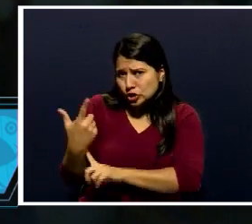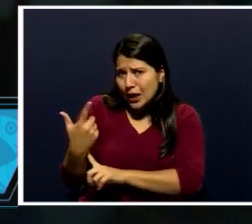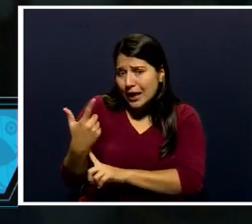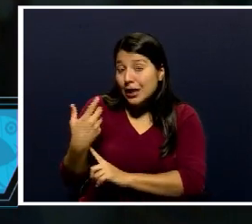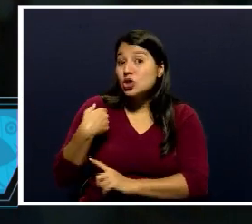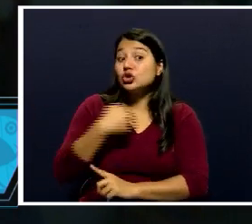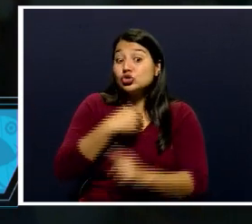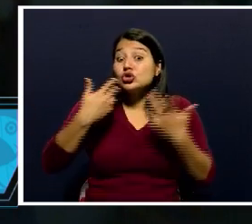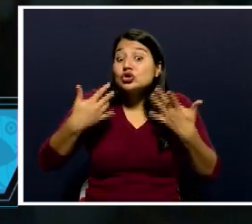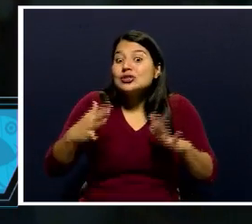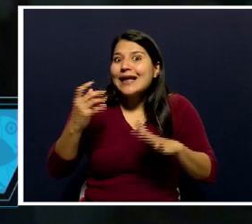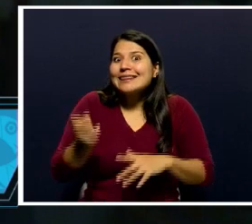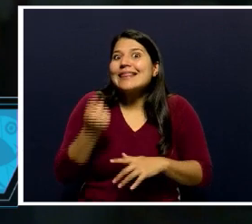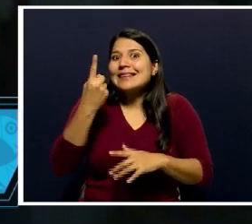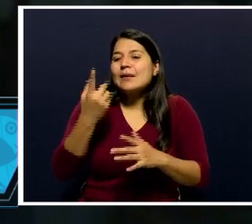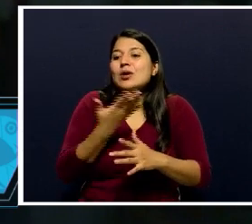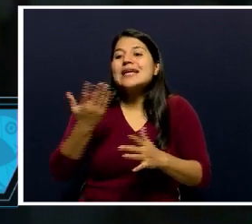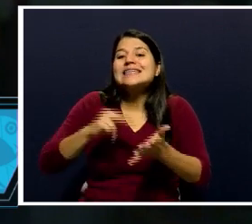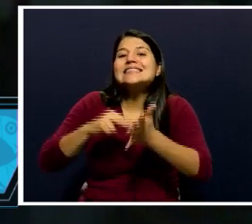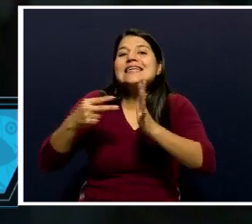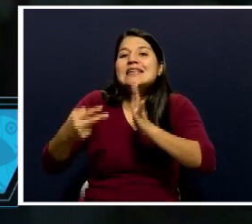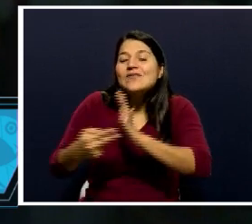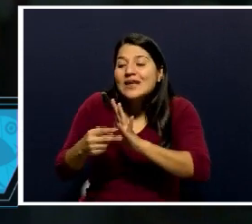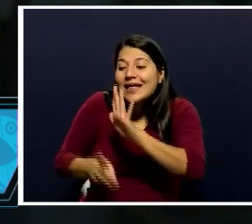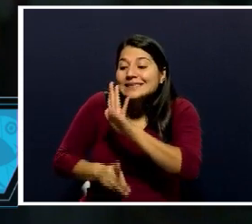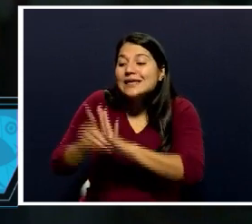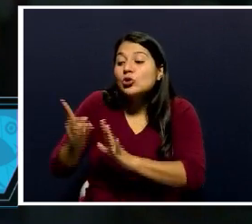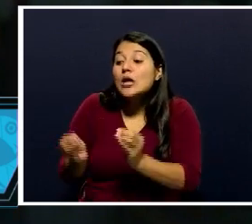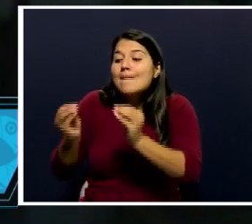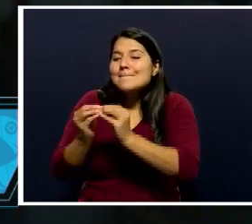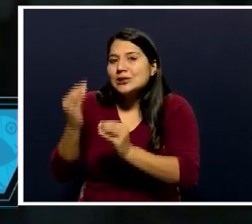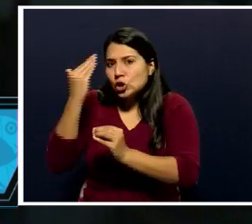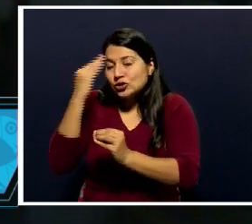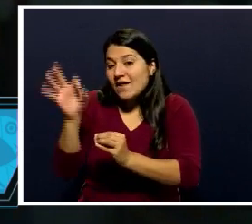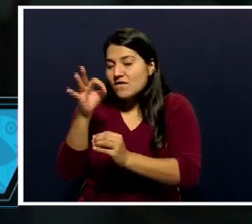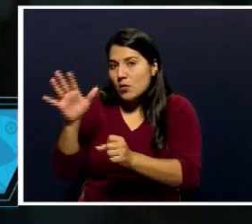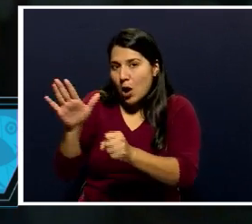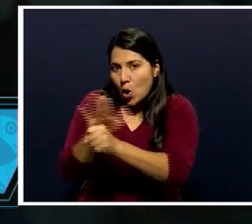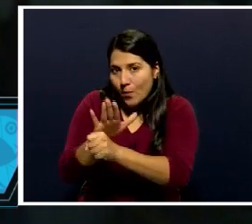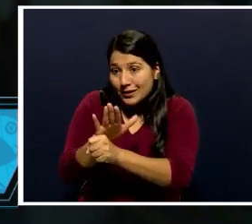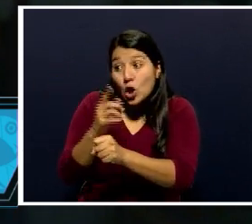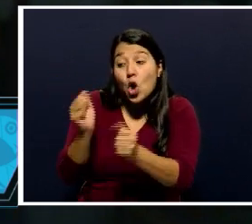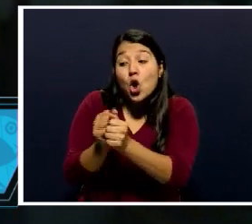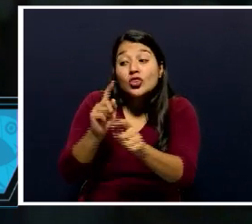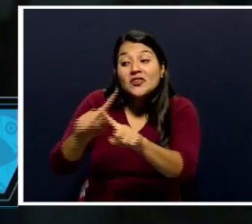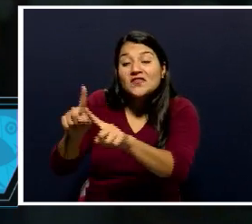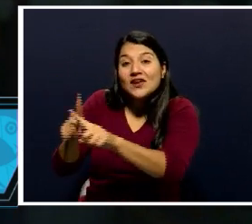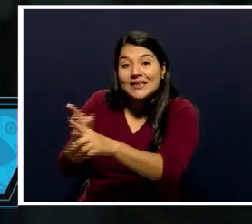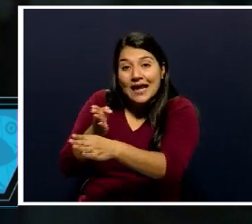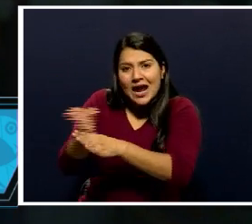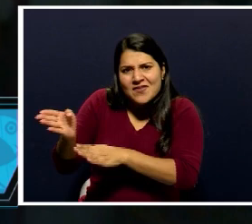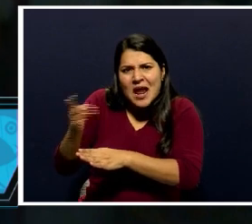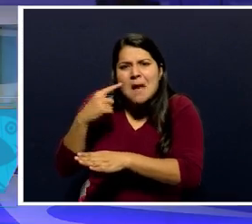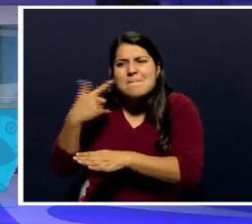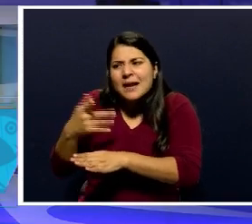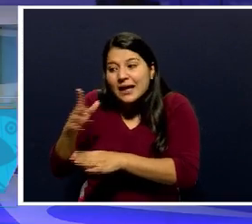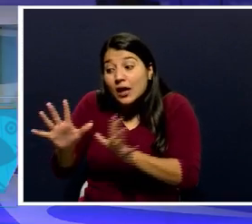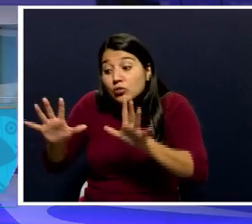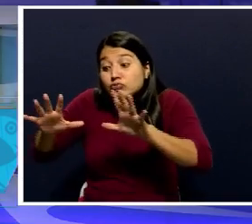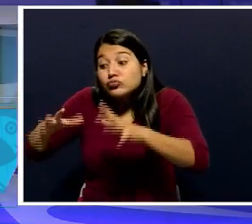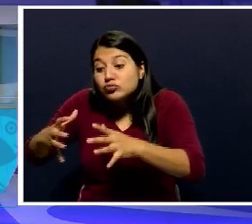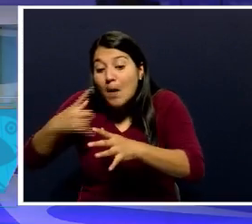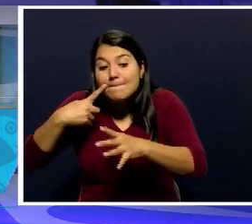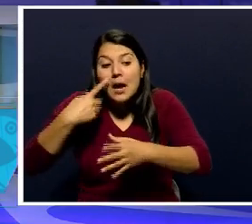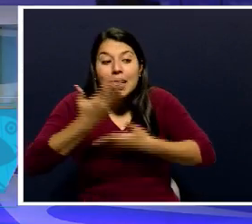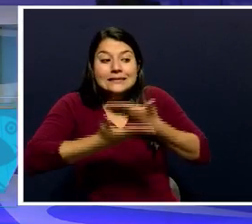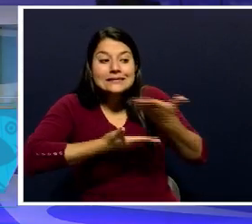estamos entendiendo qué significa construir conocimiento de manera integral, interdisciplinaria, para ponerlo al servicio de las